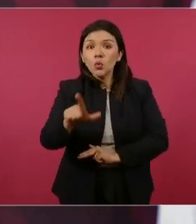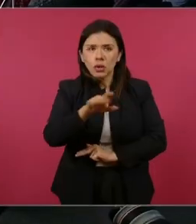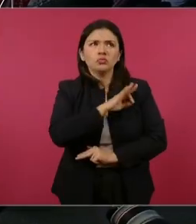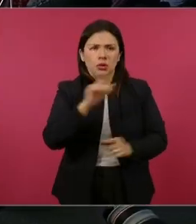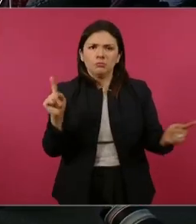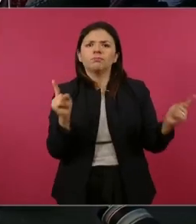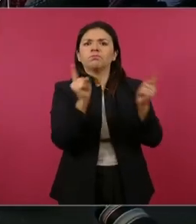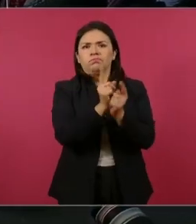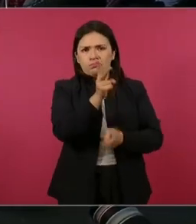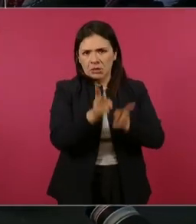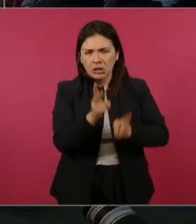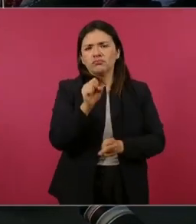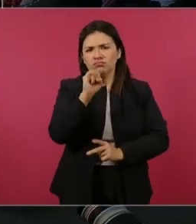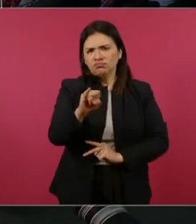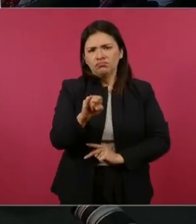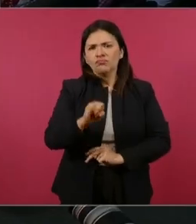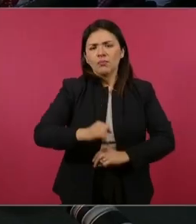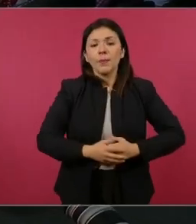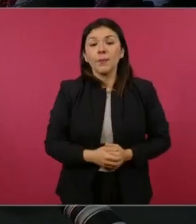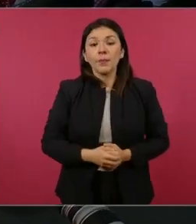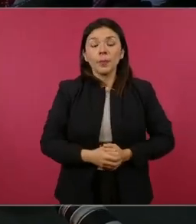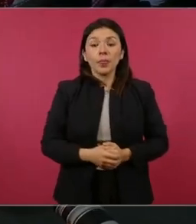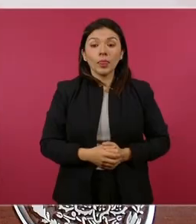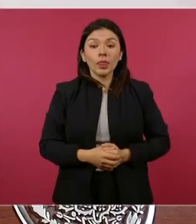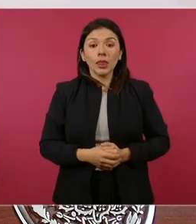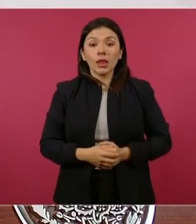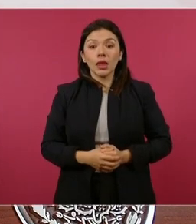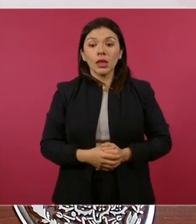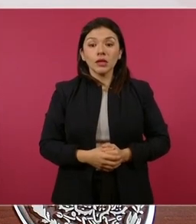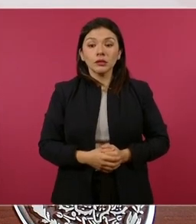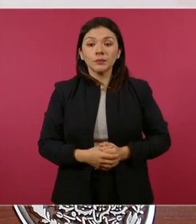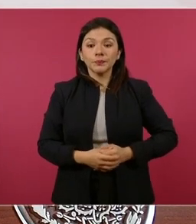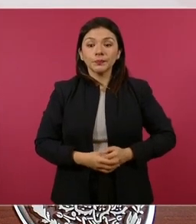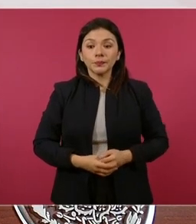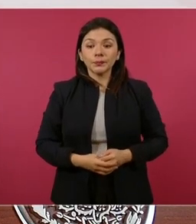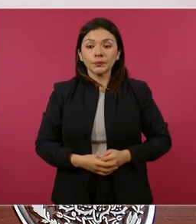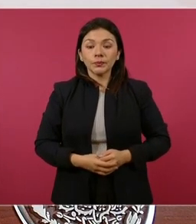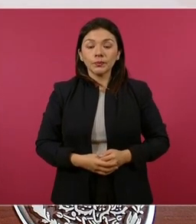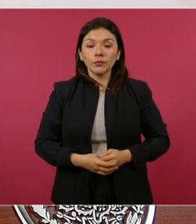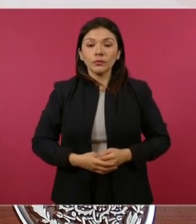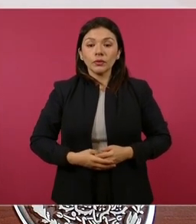podría recibirla y